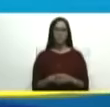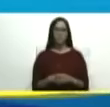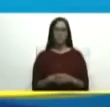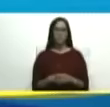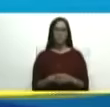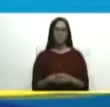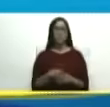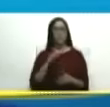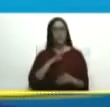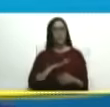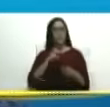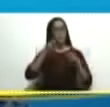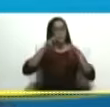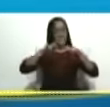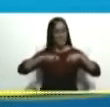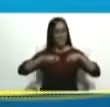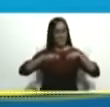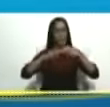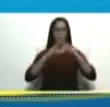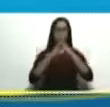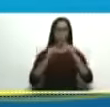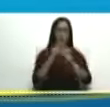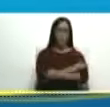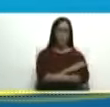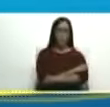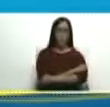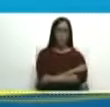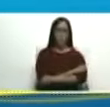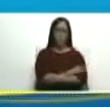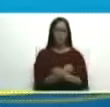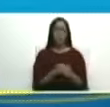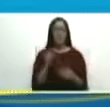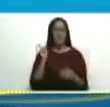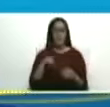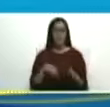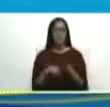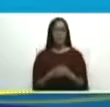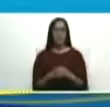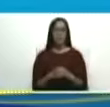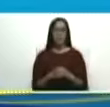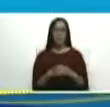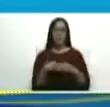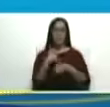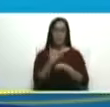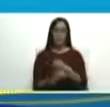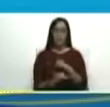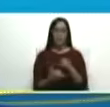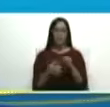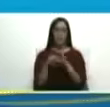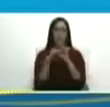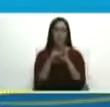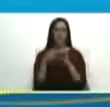Y estábamos sentados con todas las oposiciones, incluyendo la llamada Plataforma Unitaria, que tiene como líder, jefe y